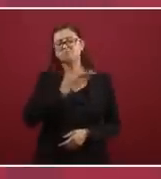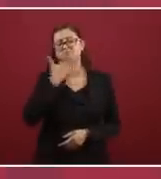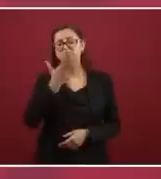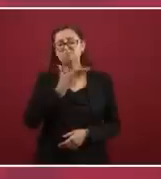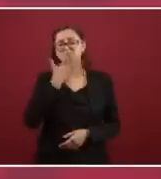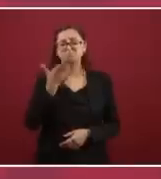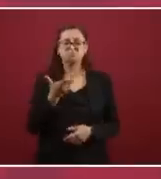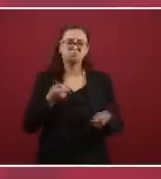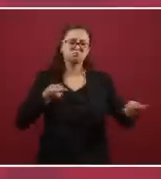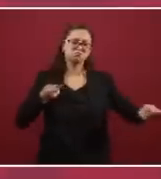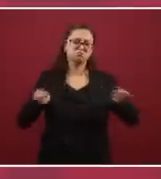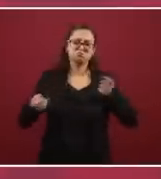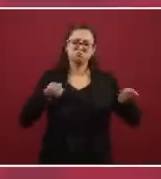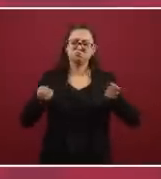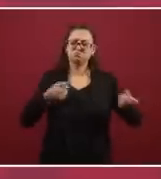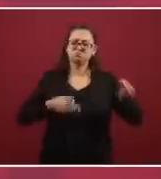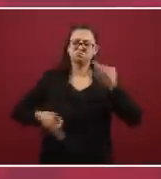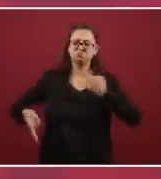control.